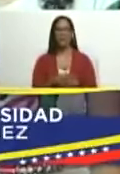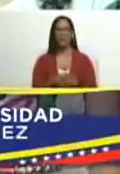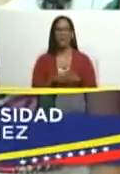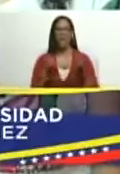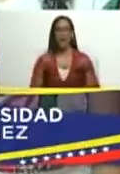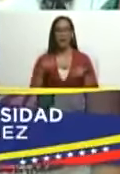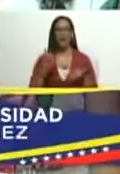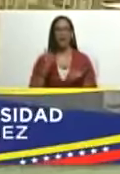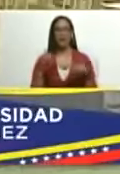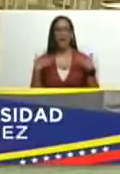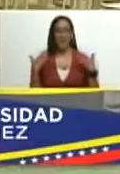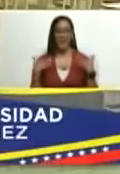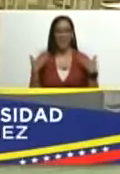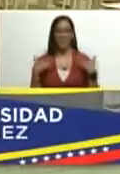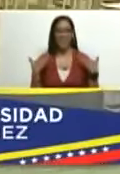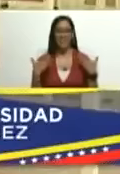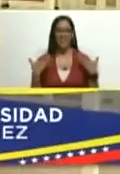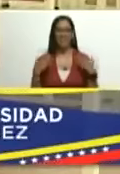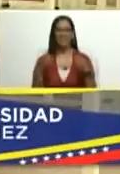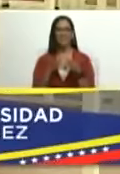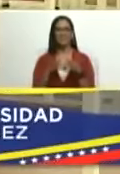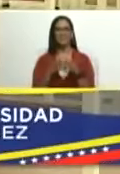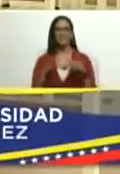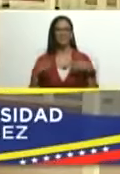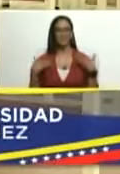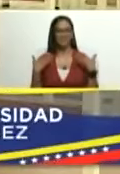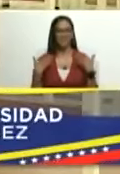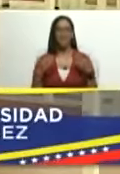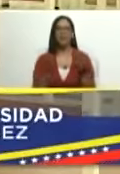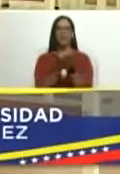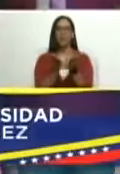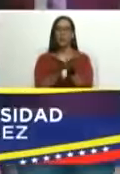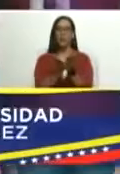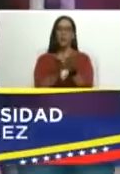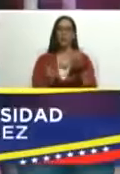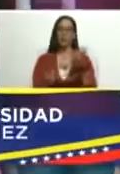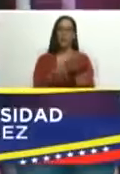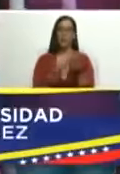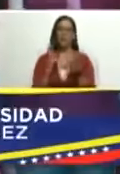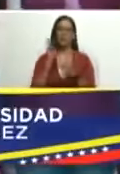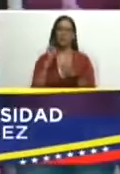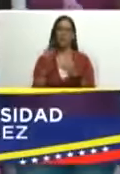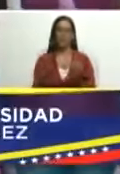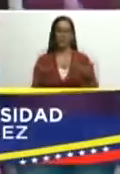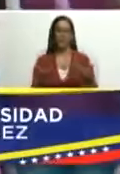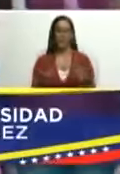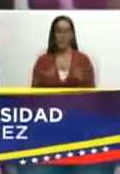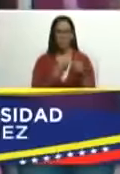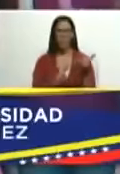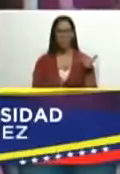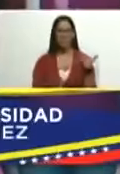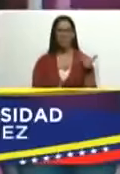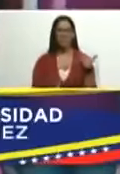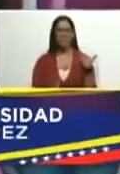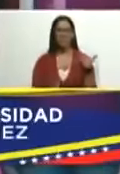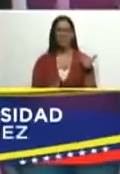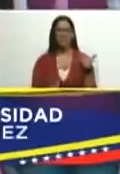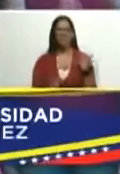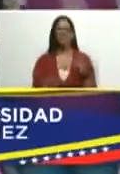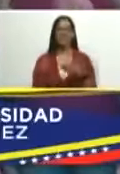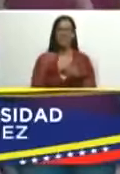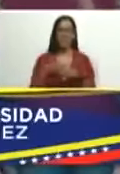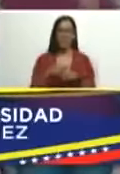hay una gran alegría del sector estudiantil por este apoyo que usted nos está dando, presidente, y además de